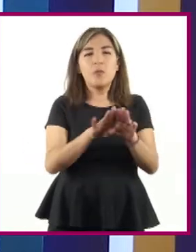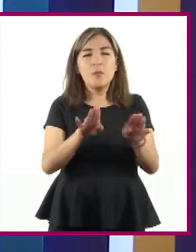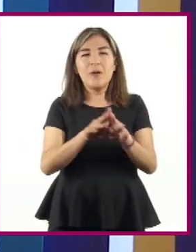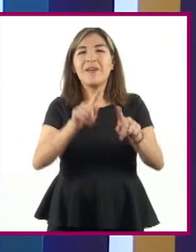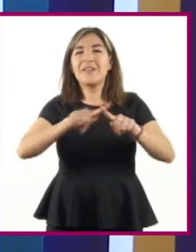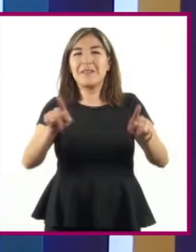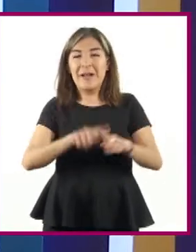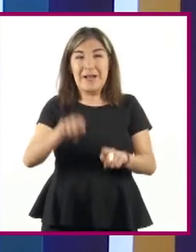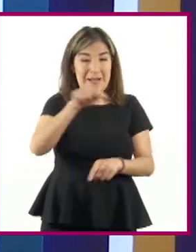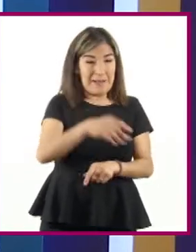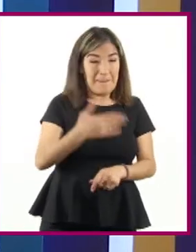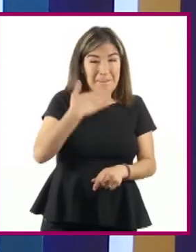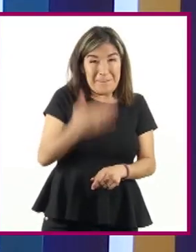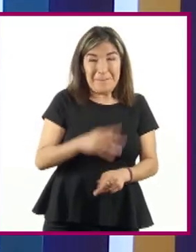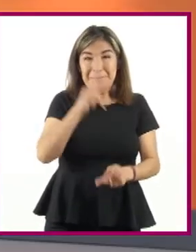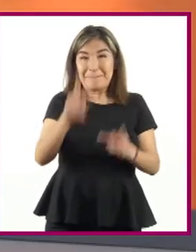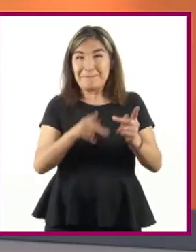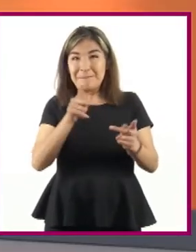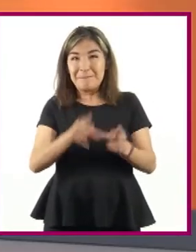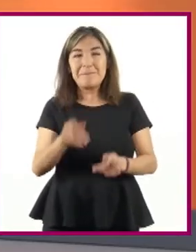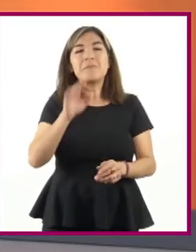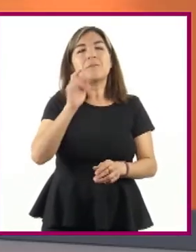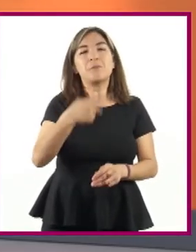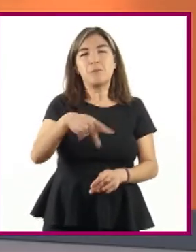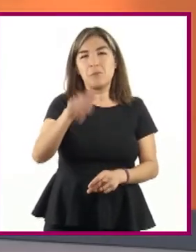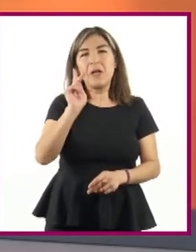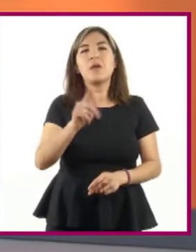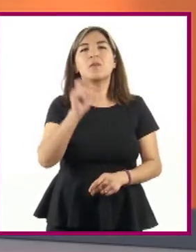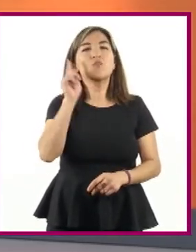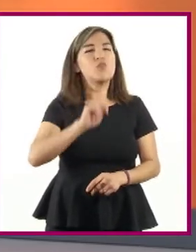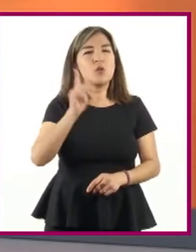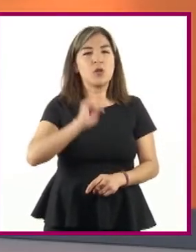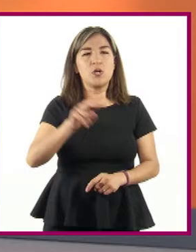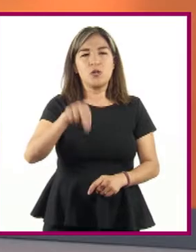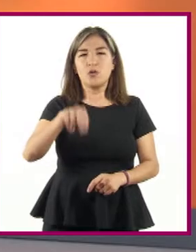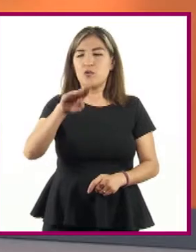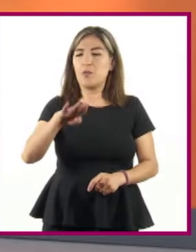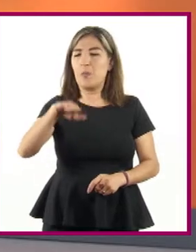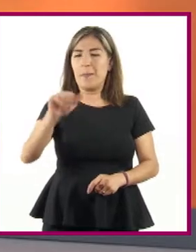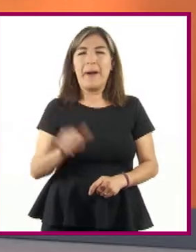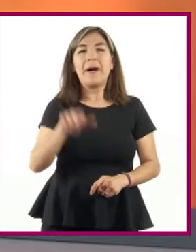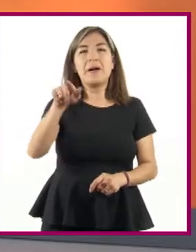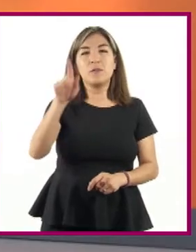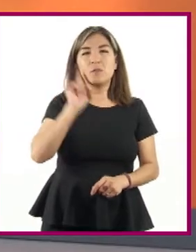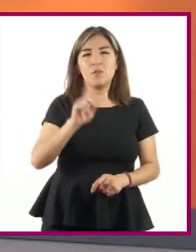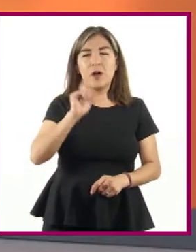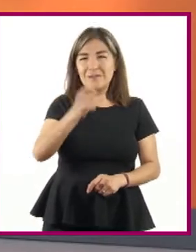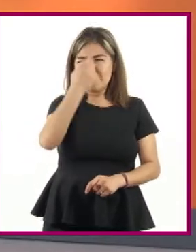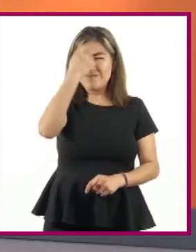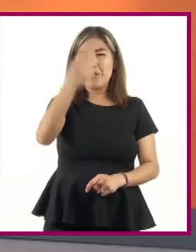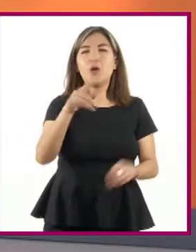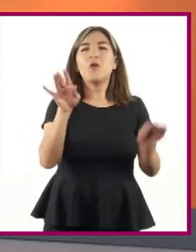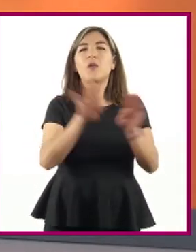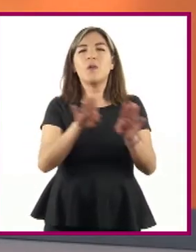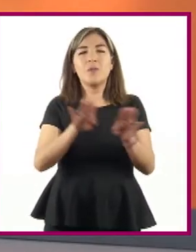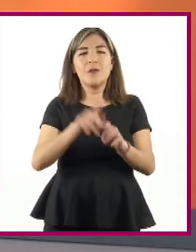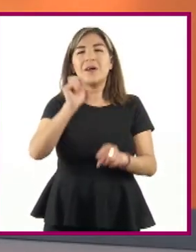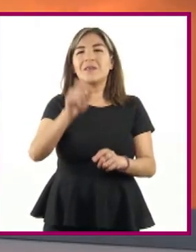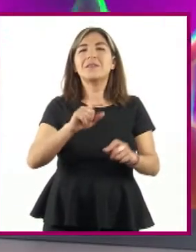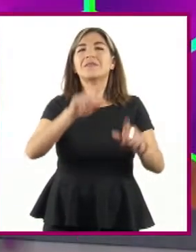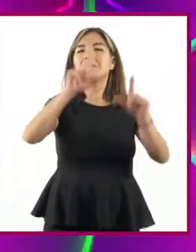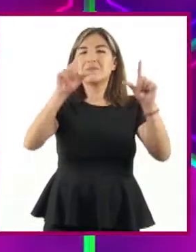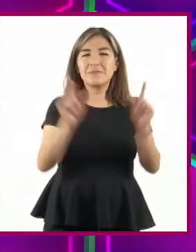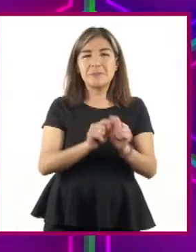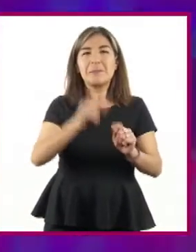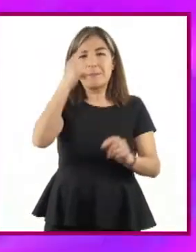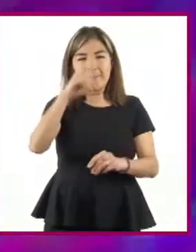no siempre obtenían las mismas medidas. Fue Numa, una mujer de la población, a quien se le ocurrió una manera sistemática